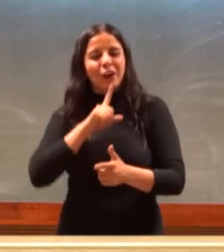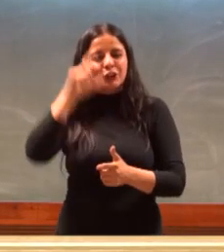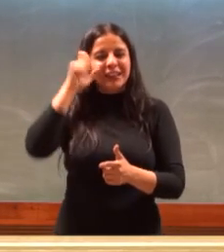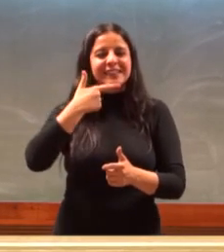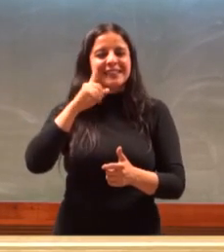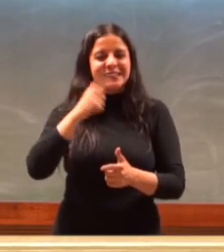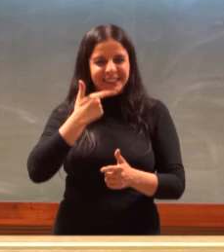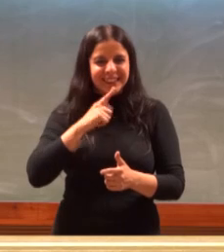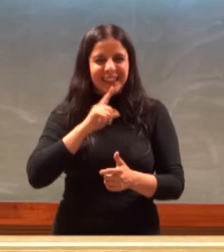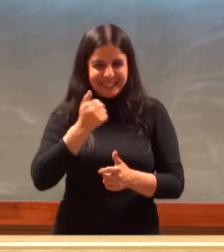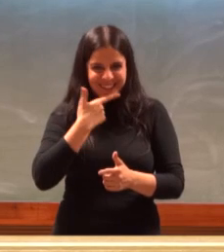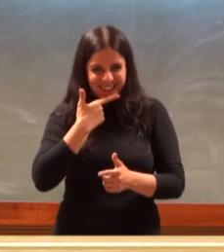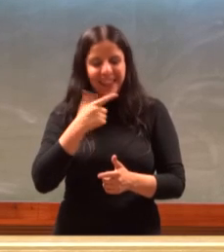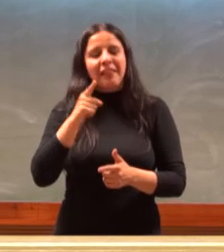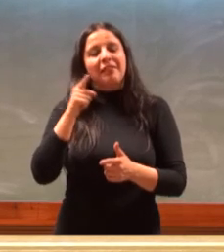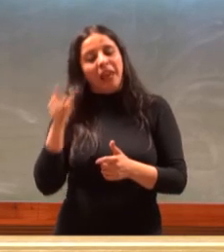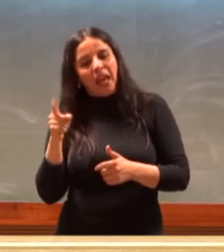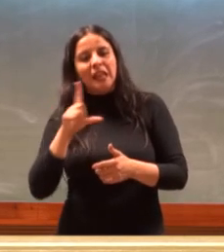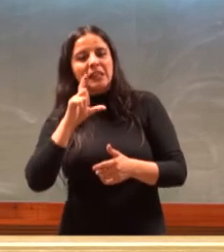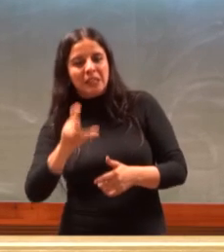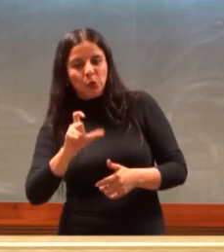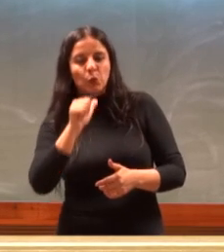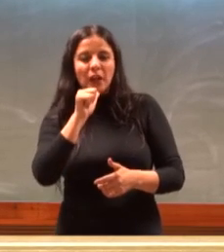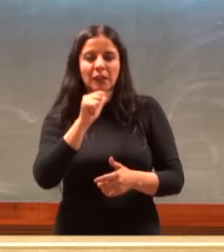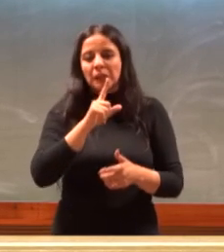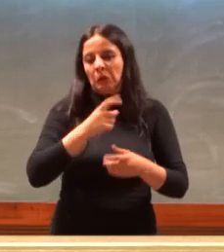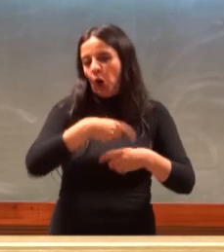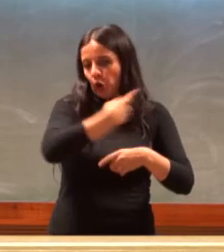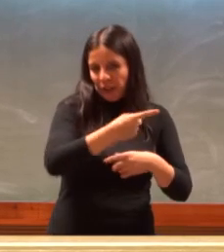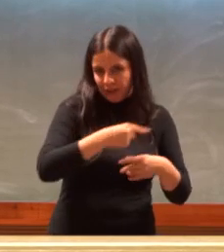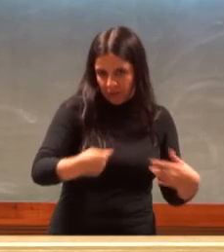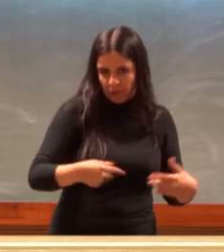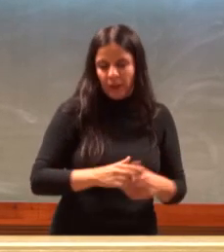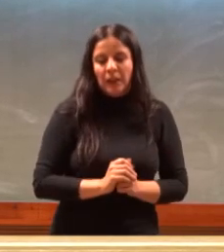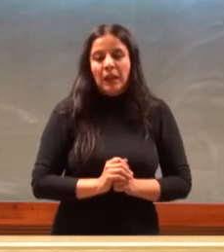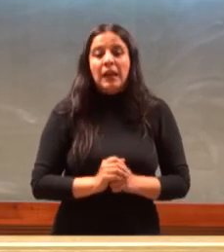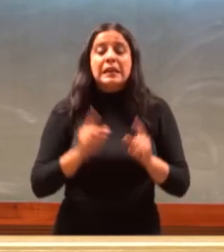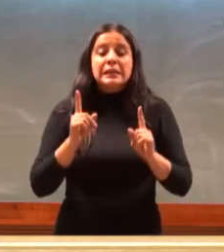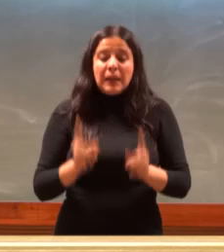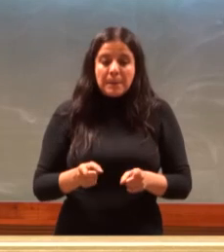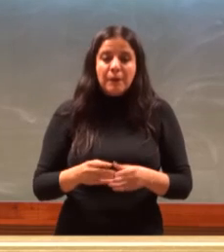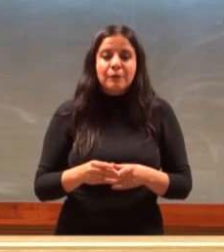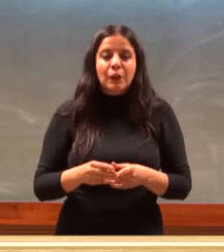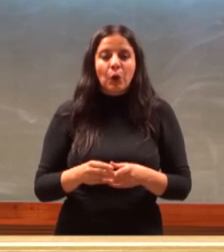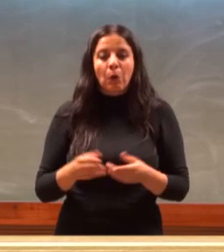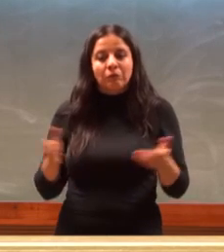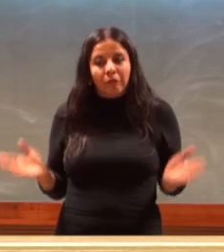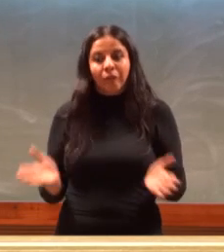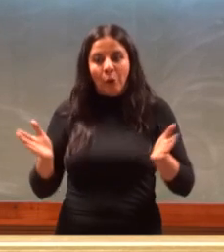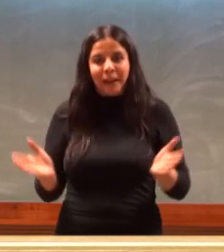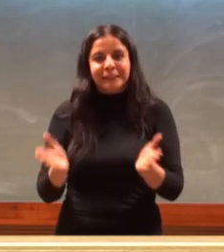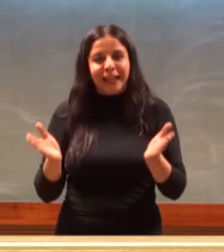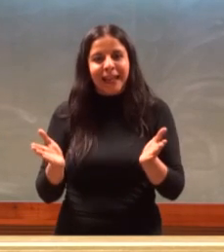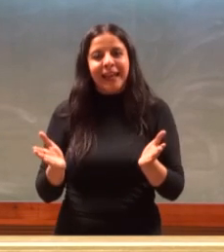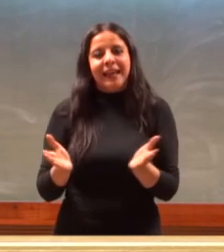de licenciatura y de los eh egresados recientes eh Y fomentar conjuntamente con la editorial coediciones con